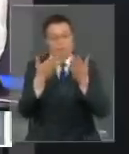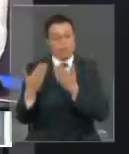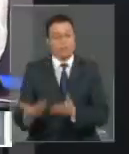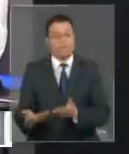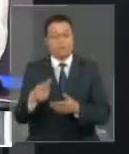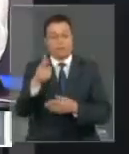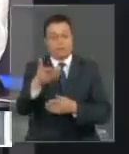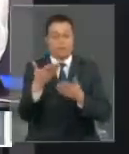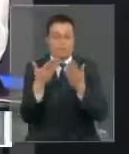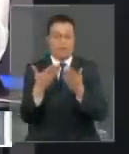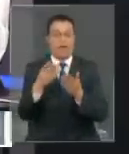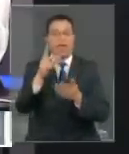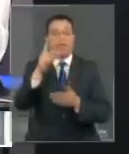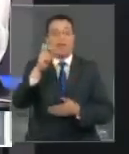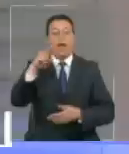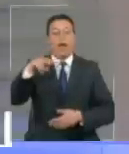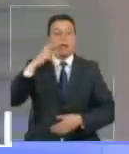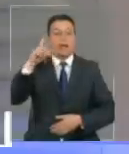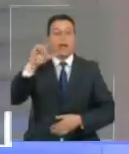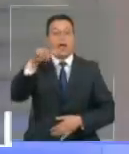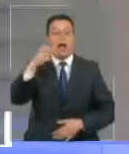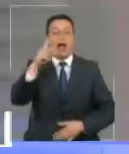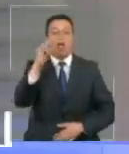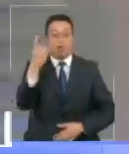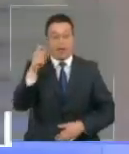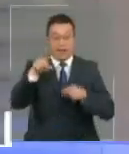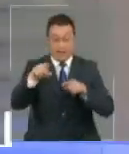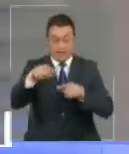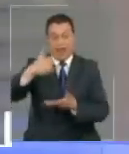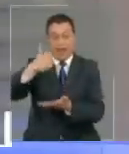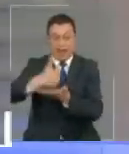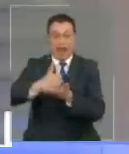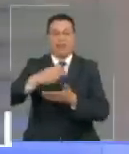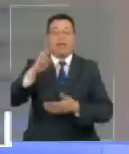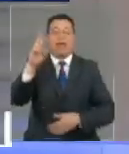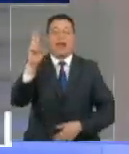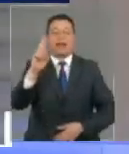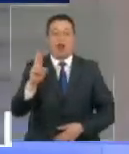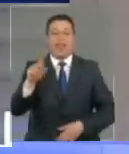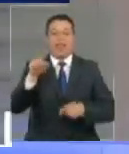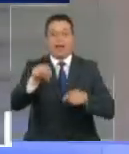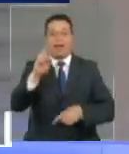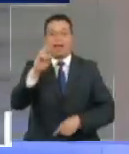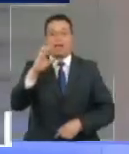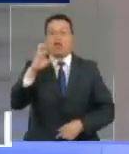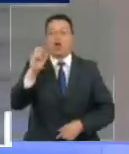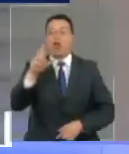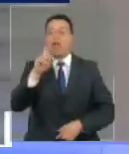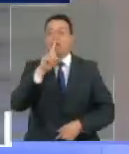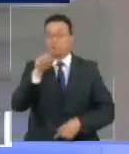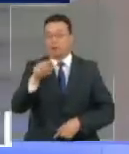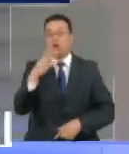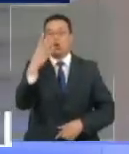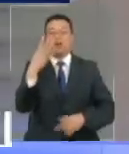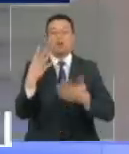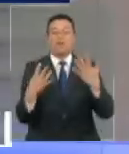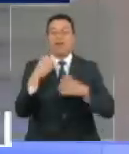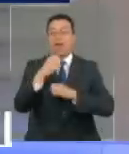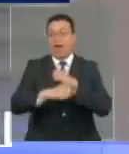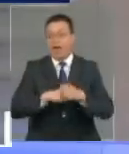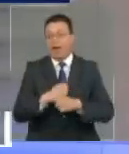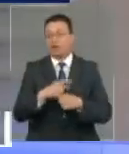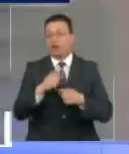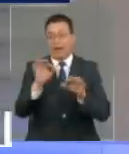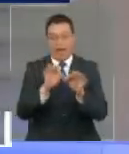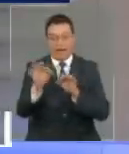programa presentando a don Daniel Jadue. Él es el actual alcalde de Recoleta. En la pantalla además compartimos algunos datos. Tiene 49 años,